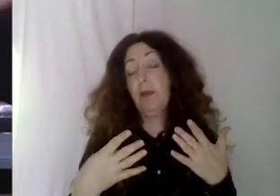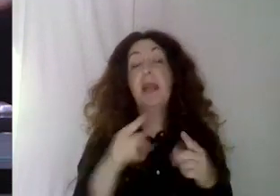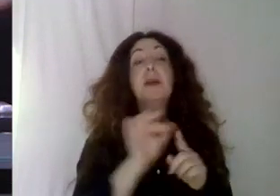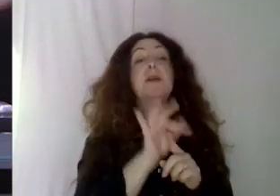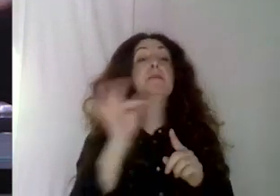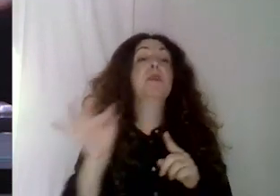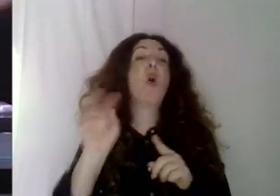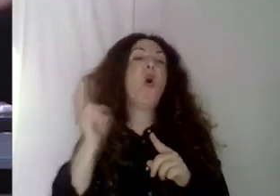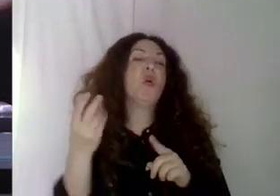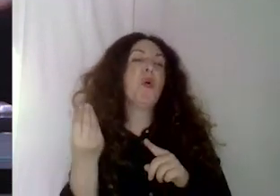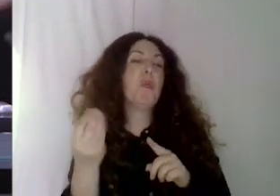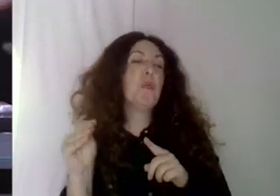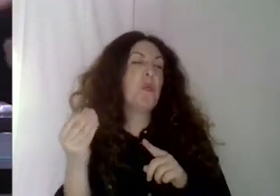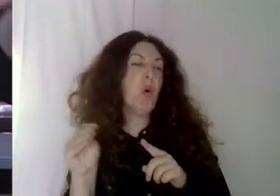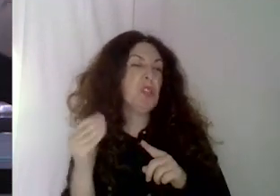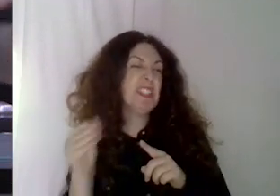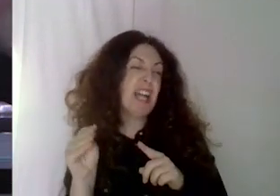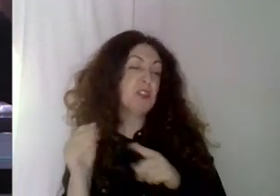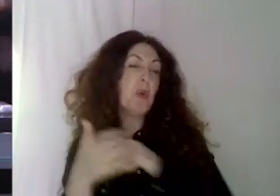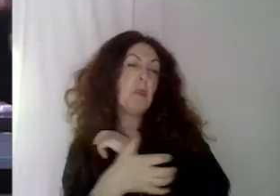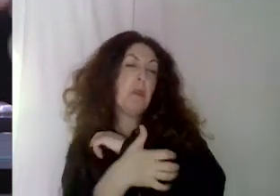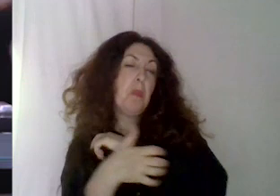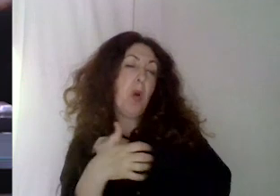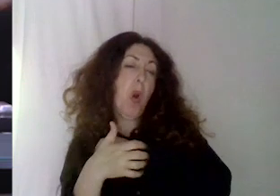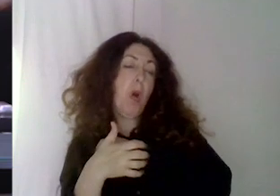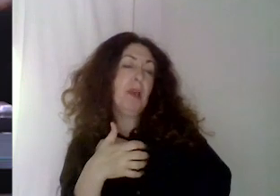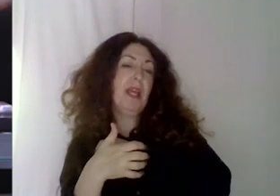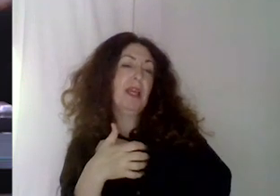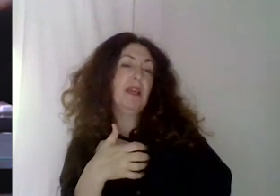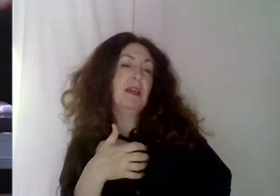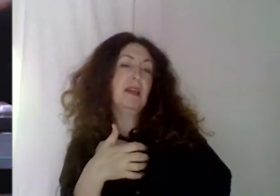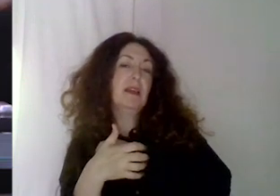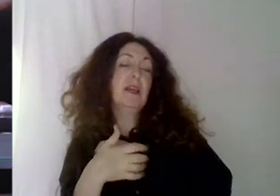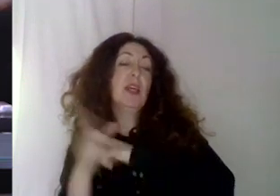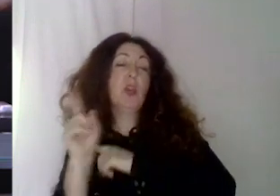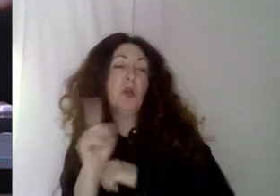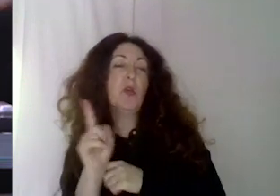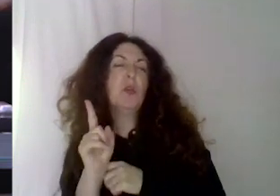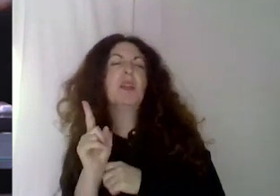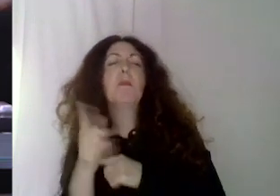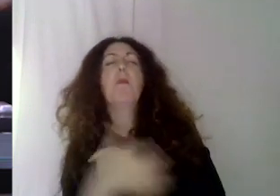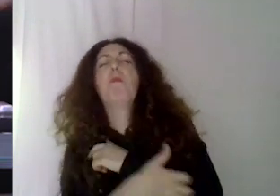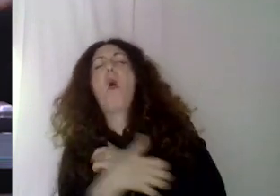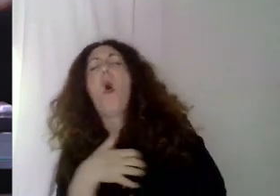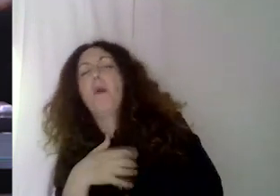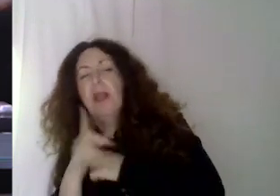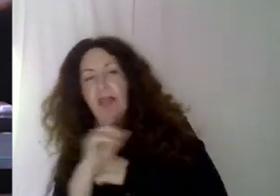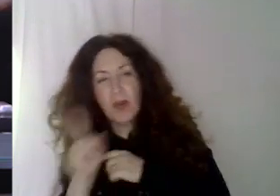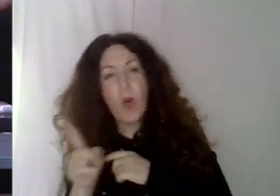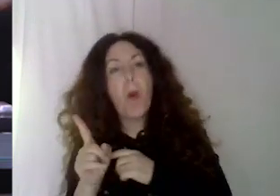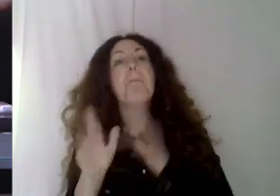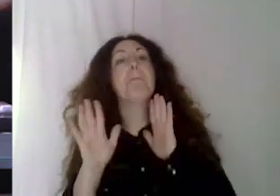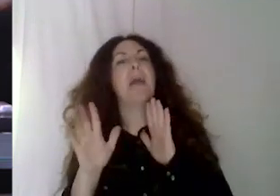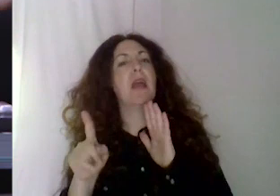que llega a triunfar extraordinariamente en el devenir de los 29 años en los que vive, y otro es otro muchacho